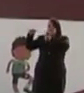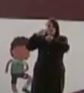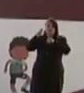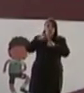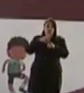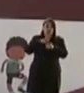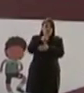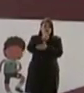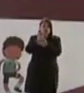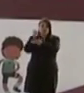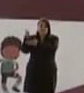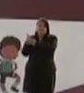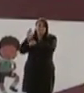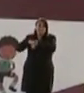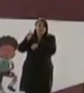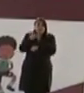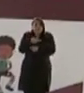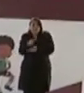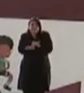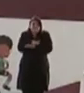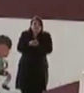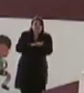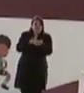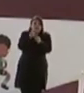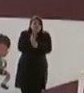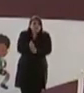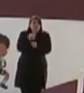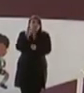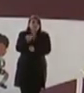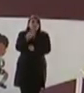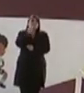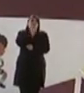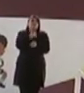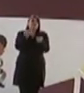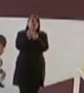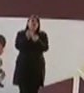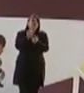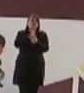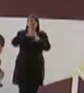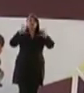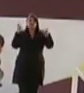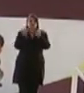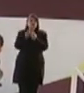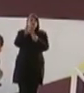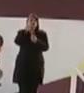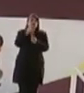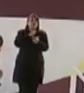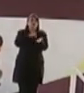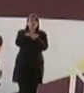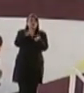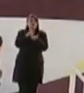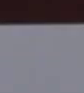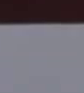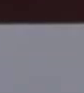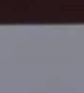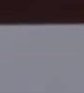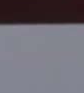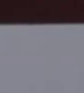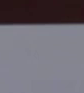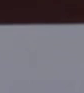marginadas. Y de tal manera que llegaremos a apoyar a 1 millón de personas con